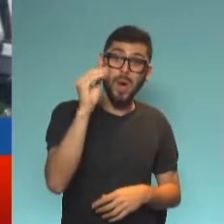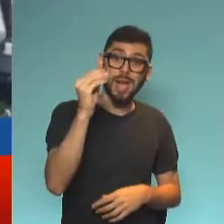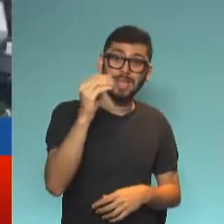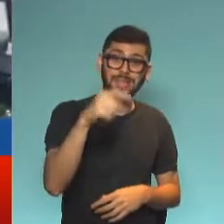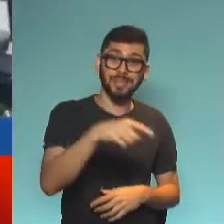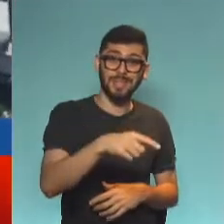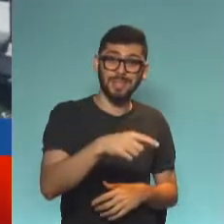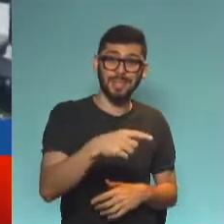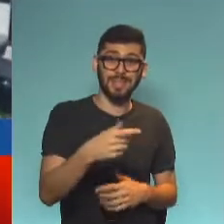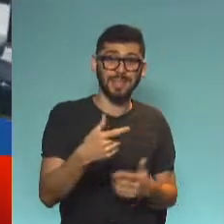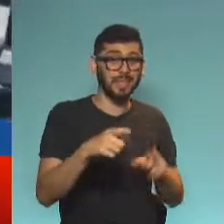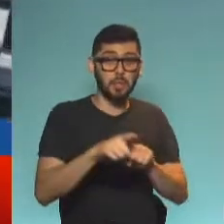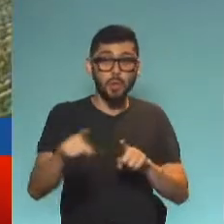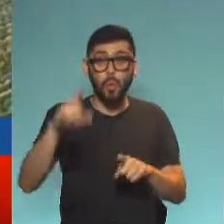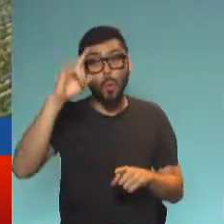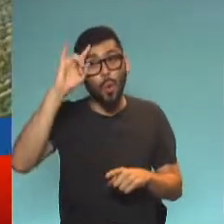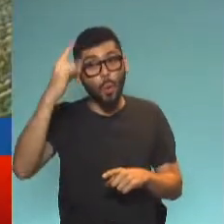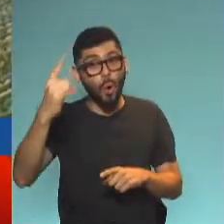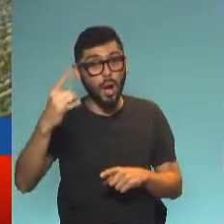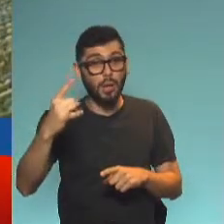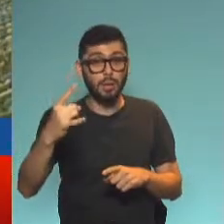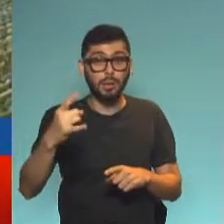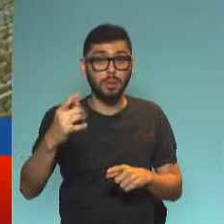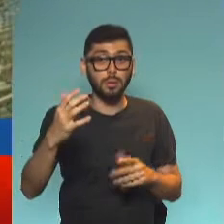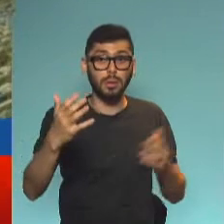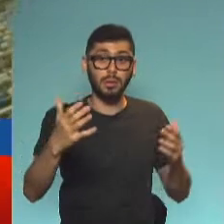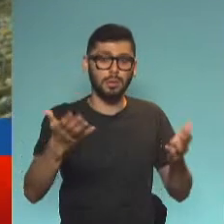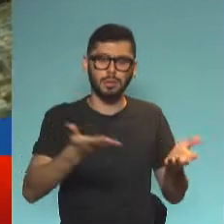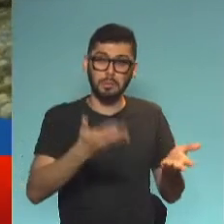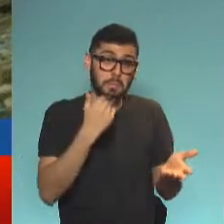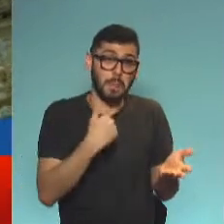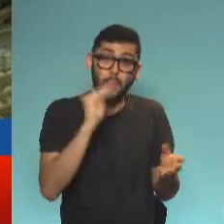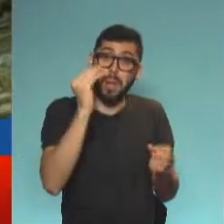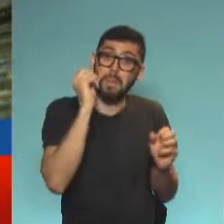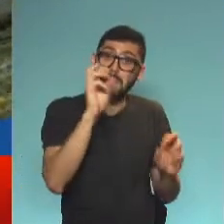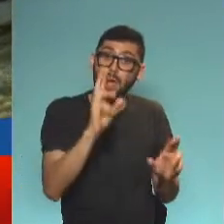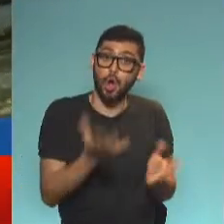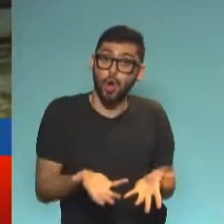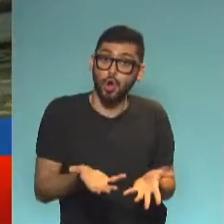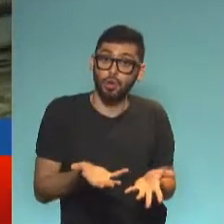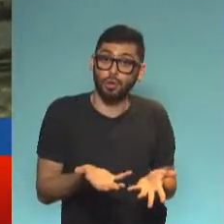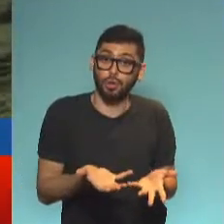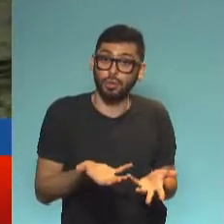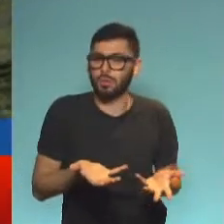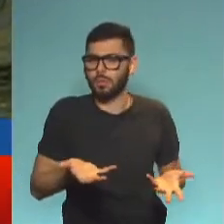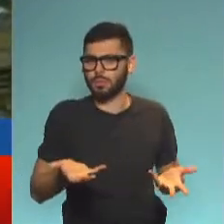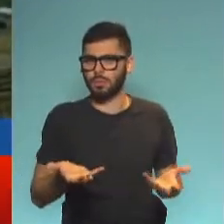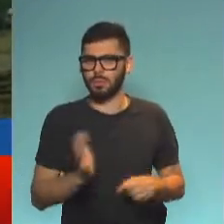saludable como Uruguay, o menos saludable, o más saludable? Yo creo que es peor, diríamos.